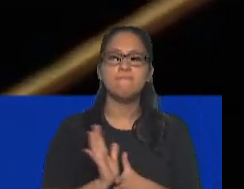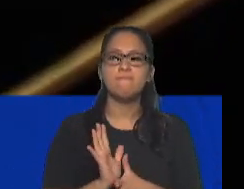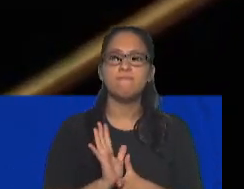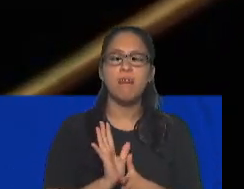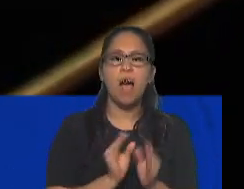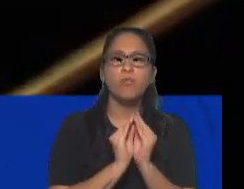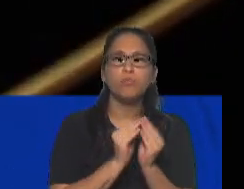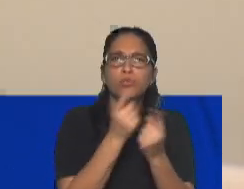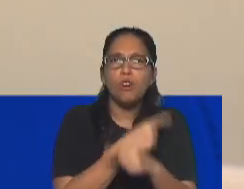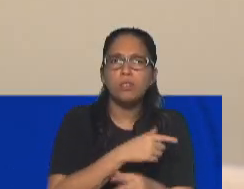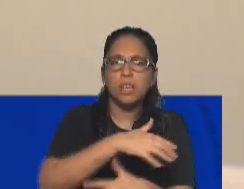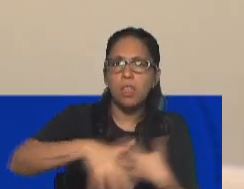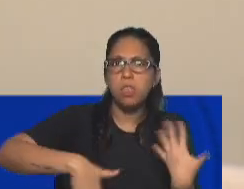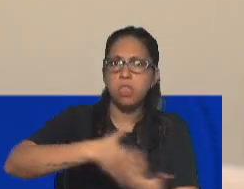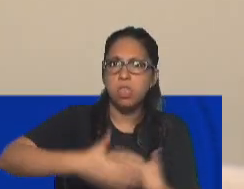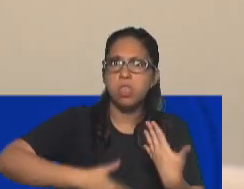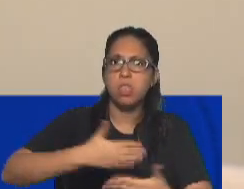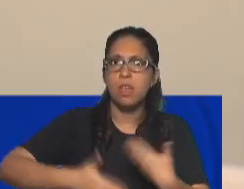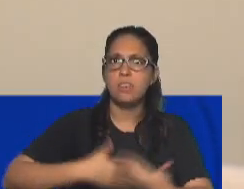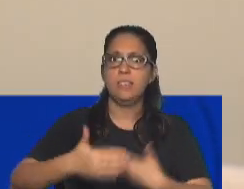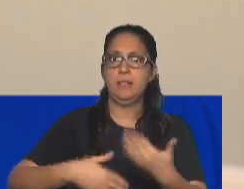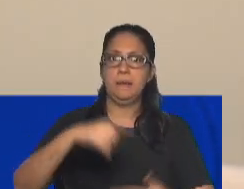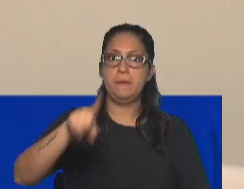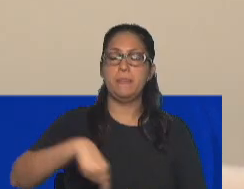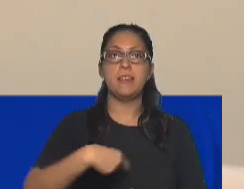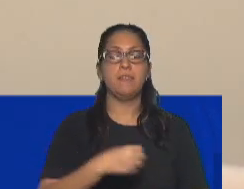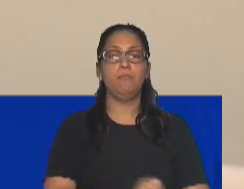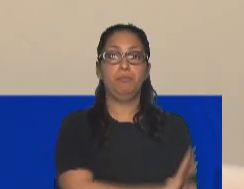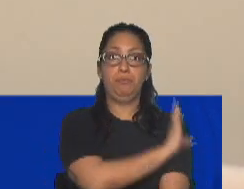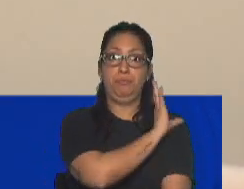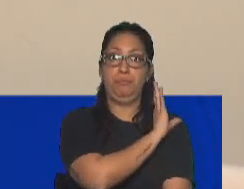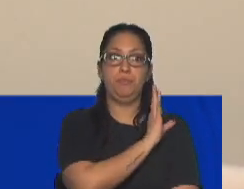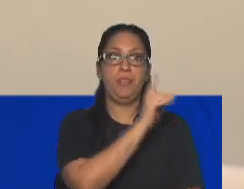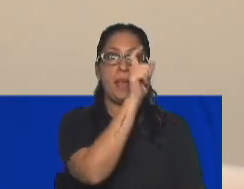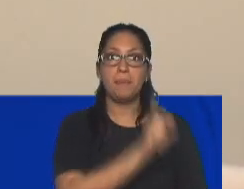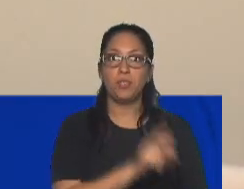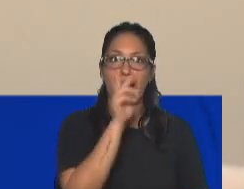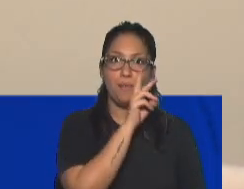cuestiones que llevan a un lugar bastante conmovedor, ¿no? Del personaje de ella.